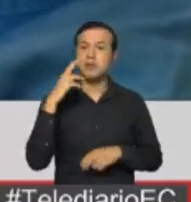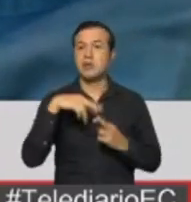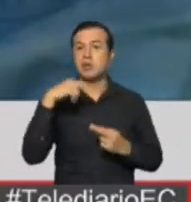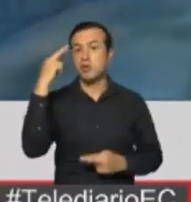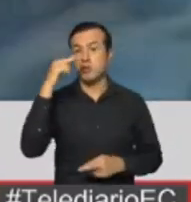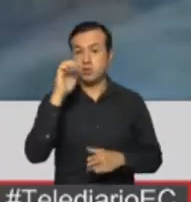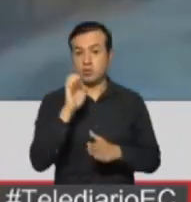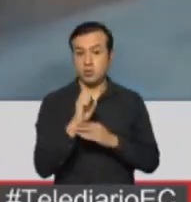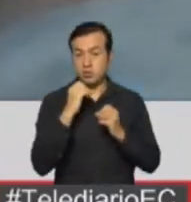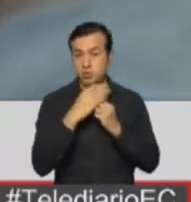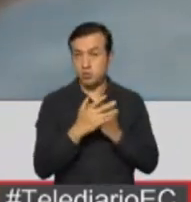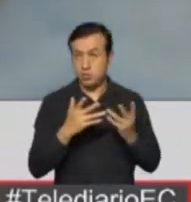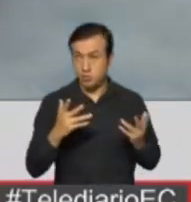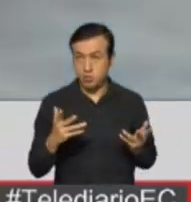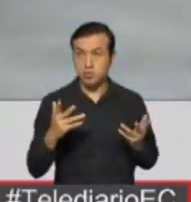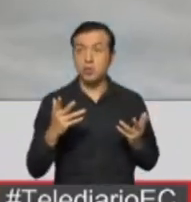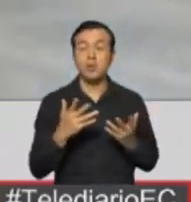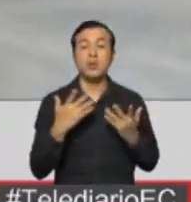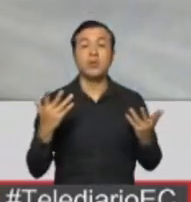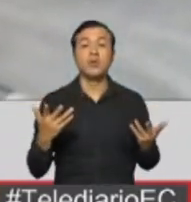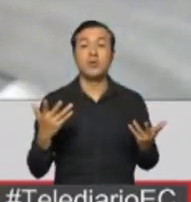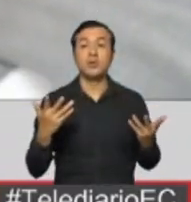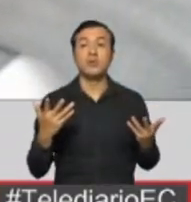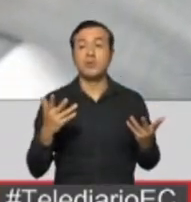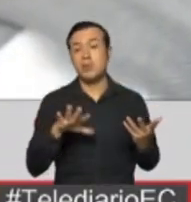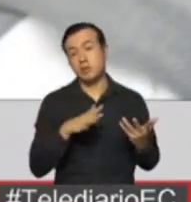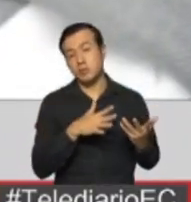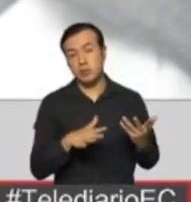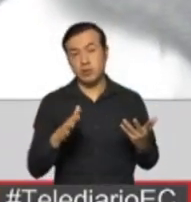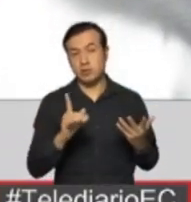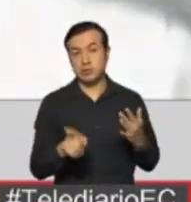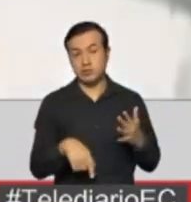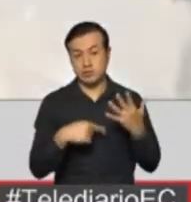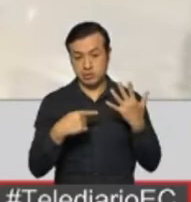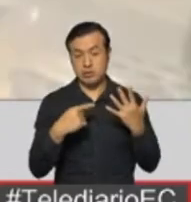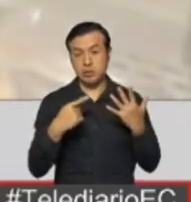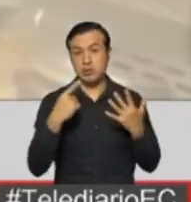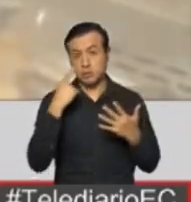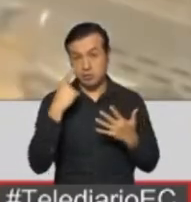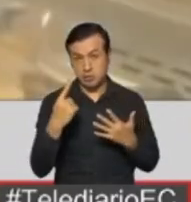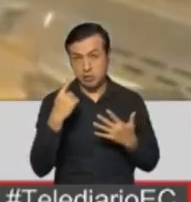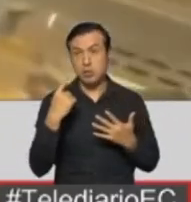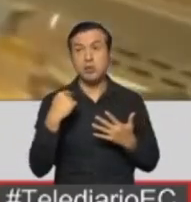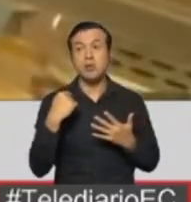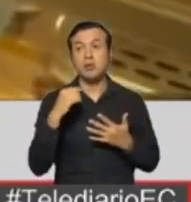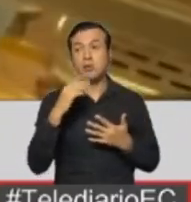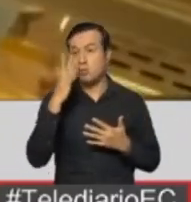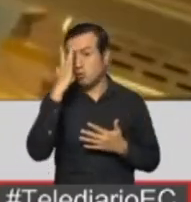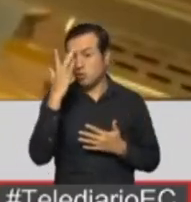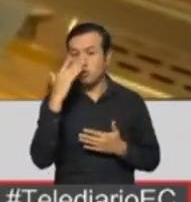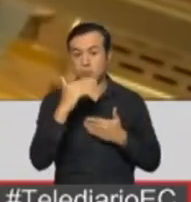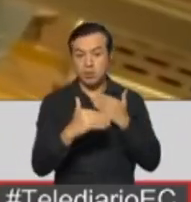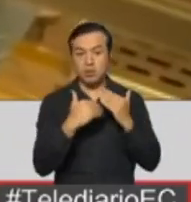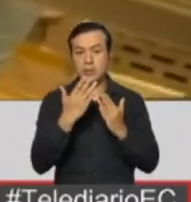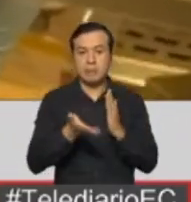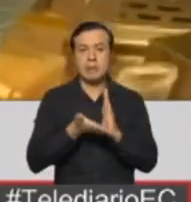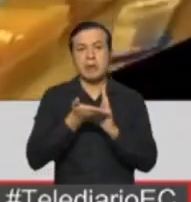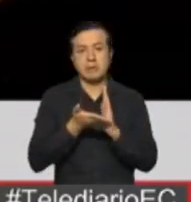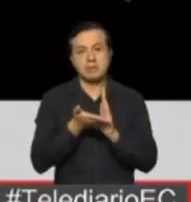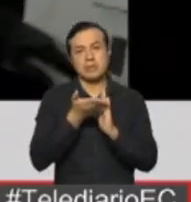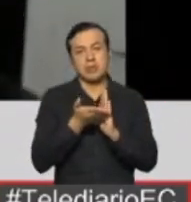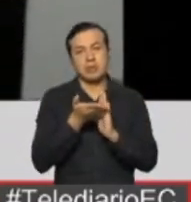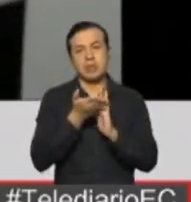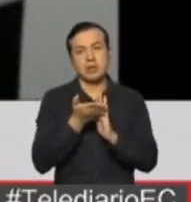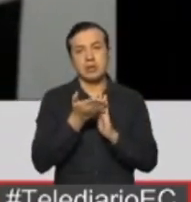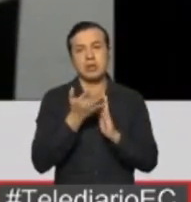ecuador ocupa el alrededor del sexto lugar en incidencia y esto es importante porque ha venido ganando terreno o